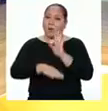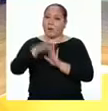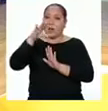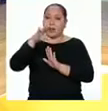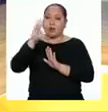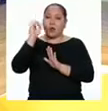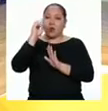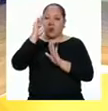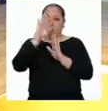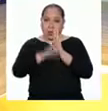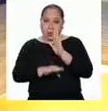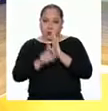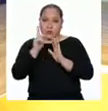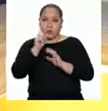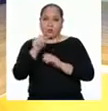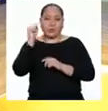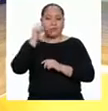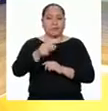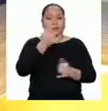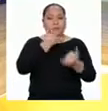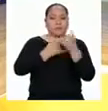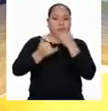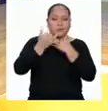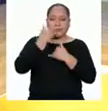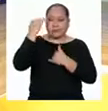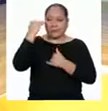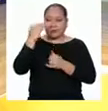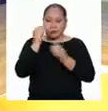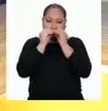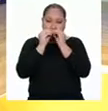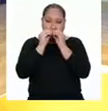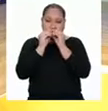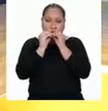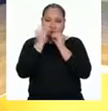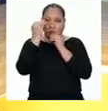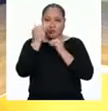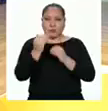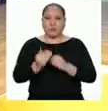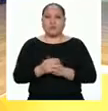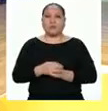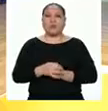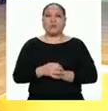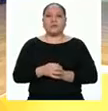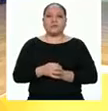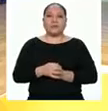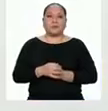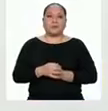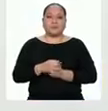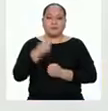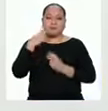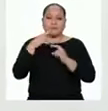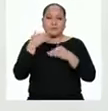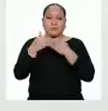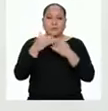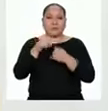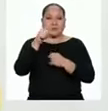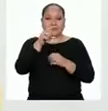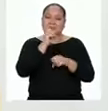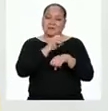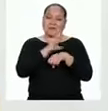o menos de 1, es probable que haya algún error y tendríamos que revisar nuestros procesos. Ese es un